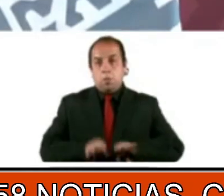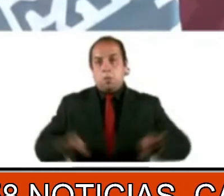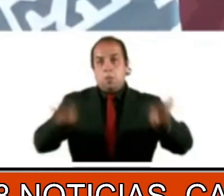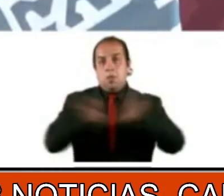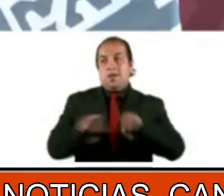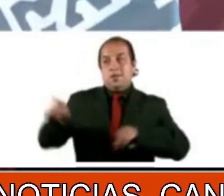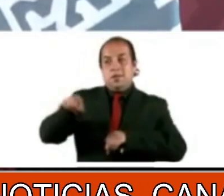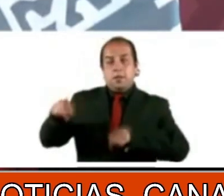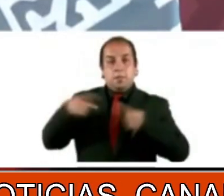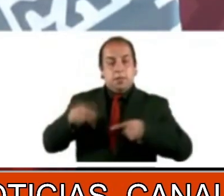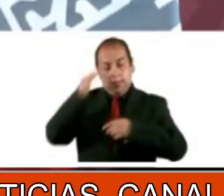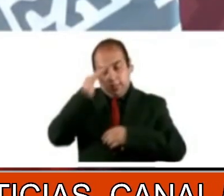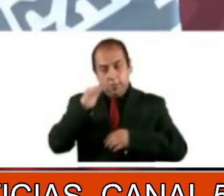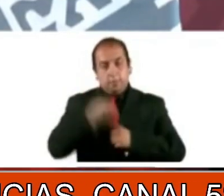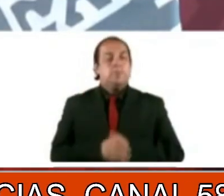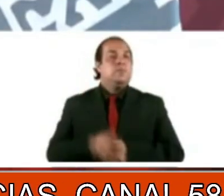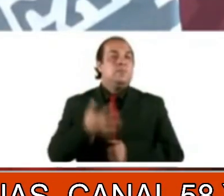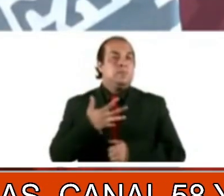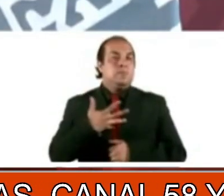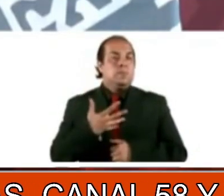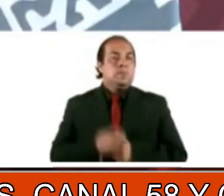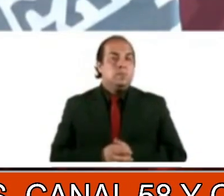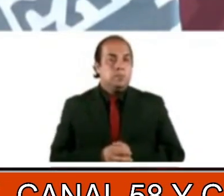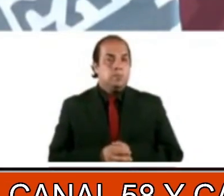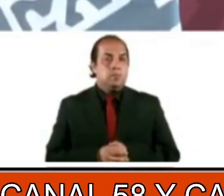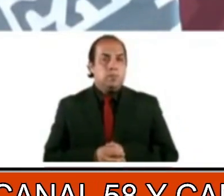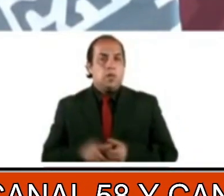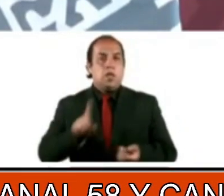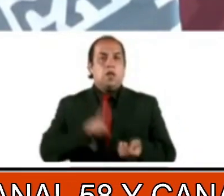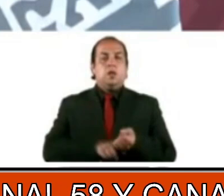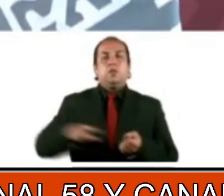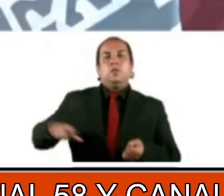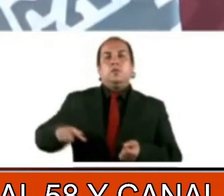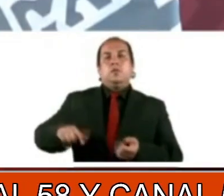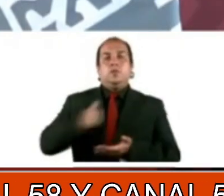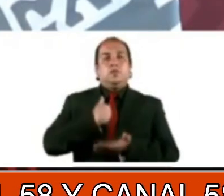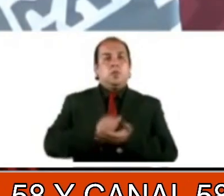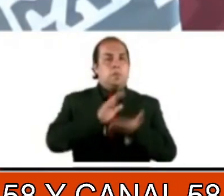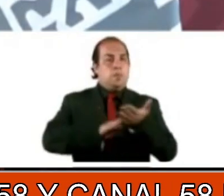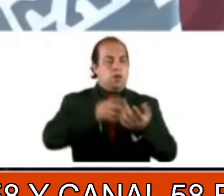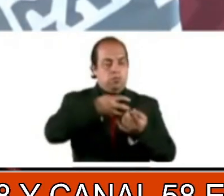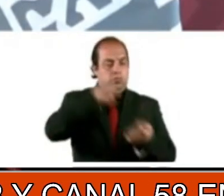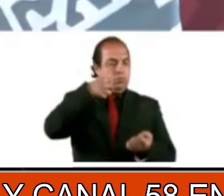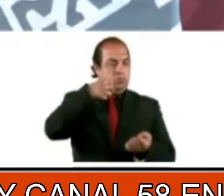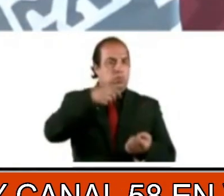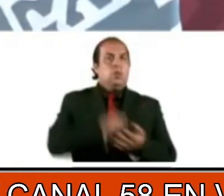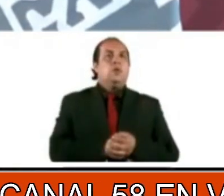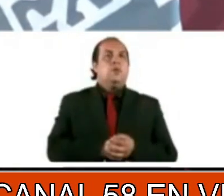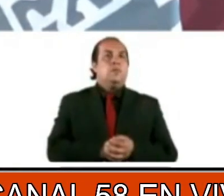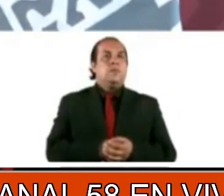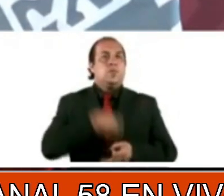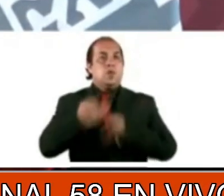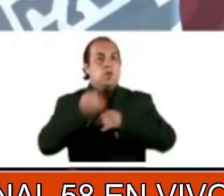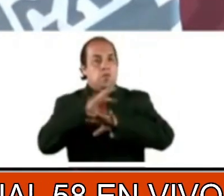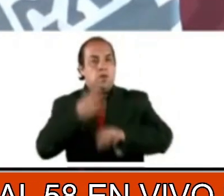y está en las páginas del gobierno de la ciudad desde el primer momento, todos los reportes de mantenimiento